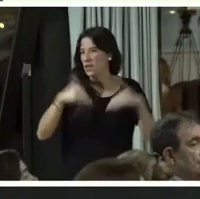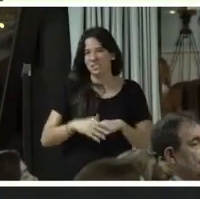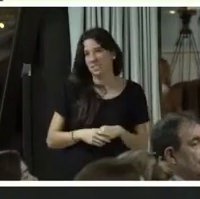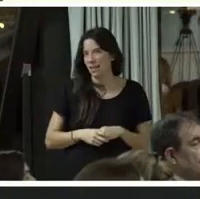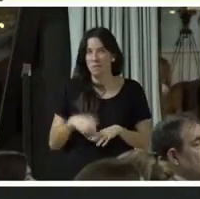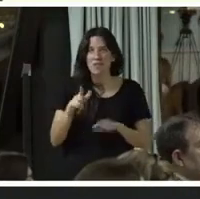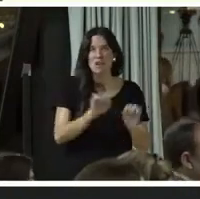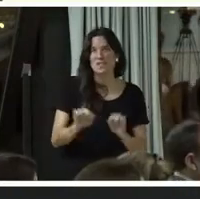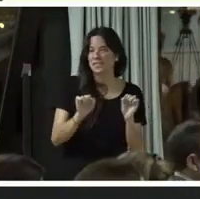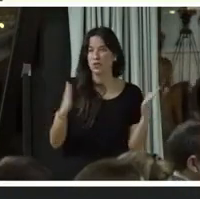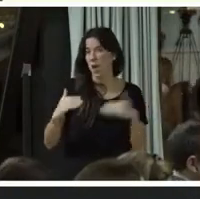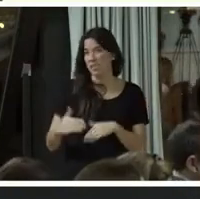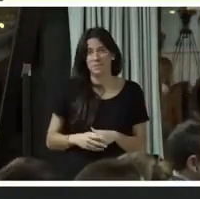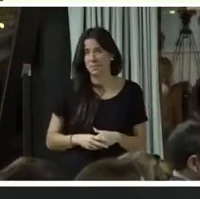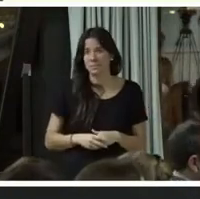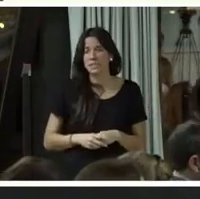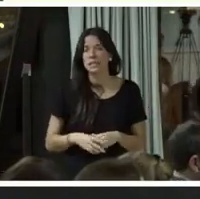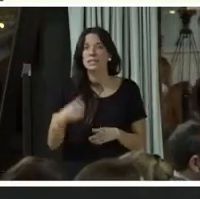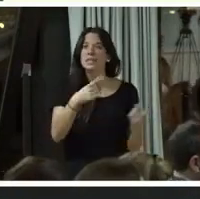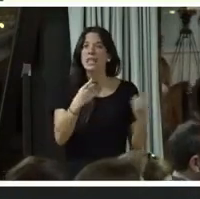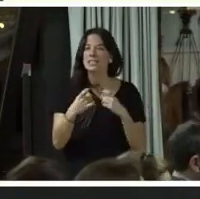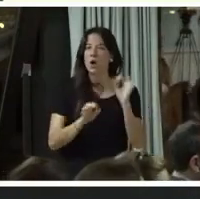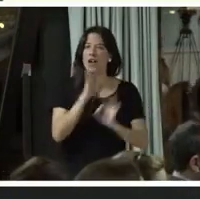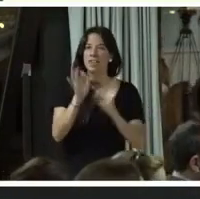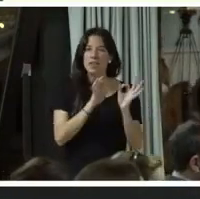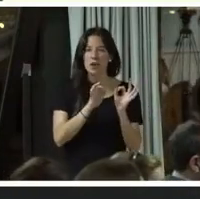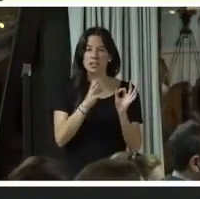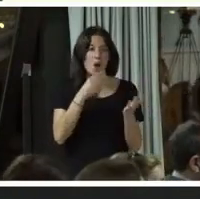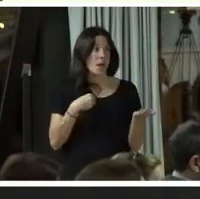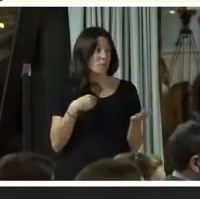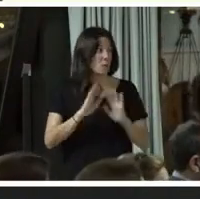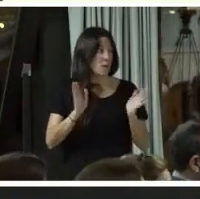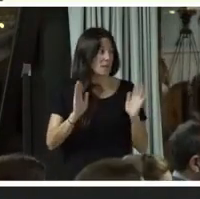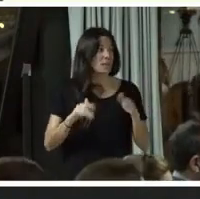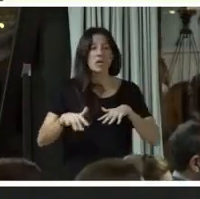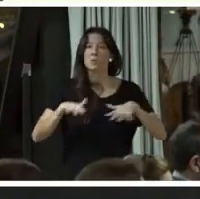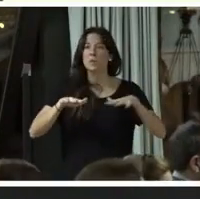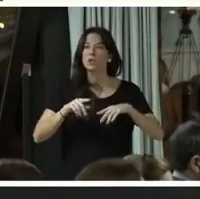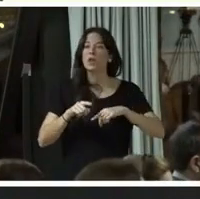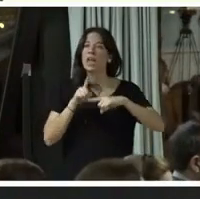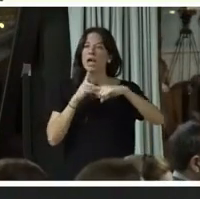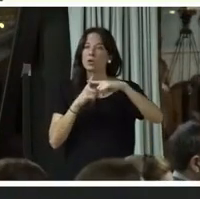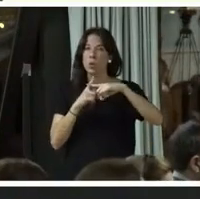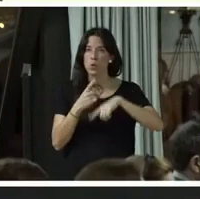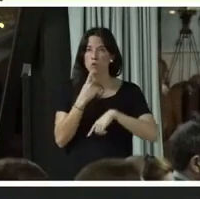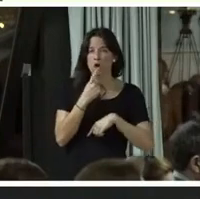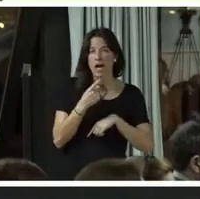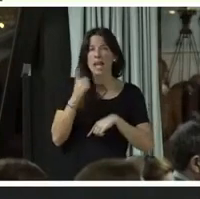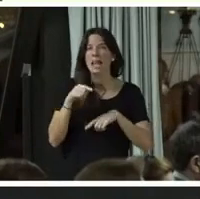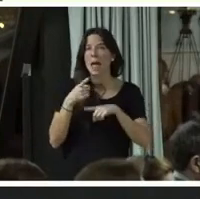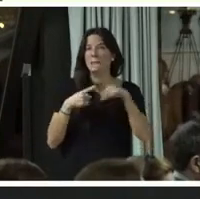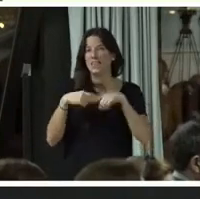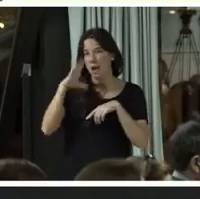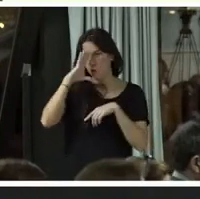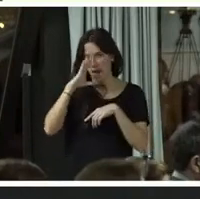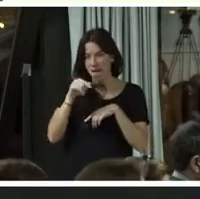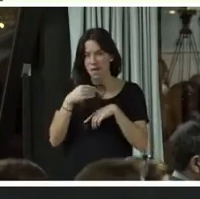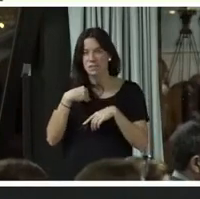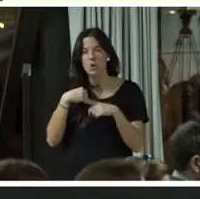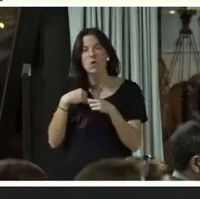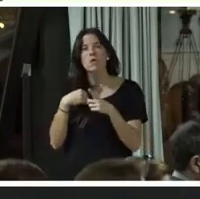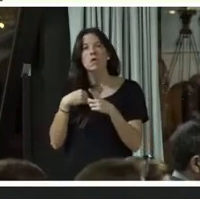eh necesitamos que las organizaciones ahora mismo Solo tiene acceso el movimiento de la Cruz Roja y la medialuna así como la un rua